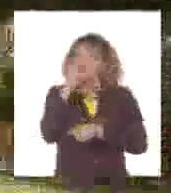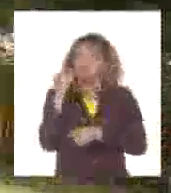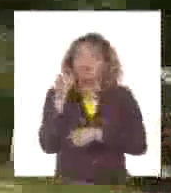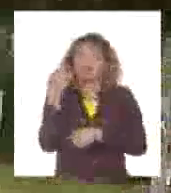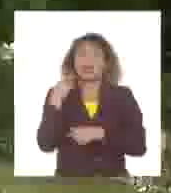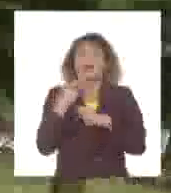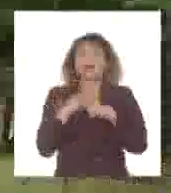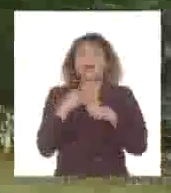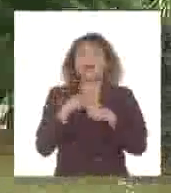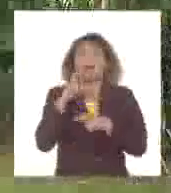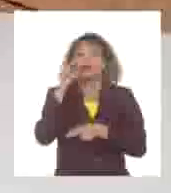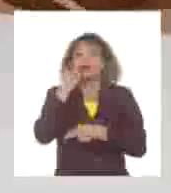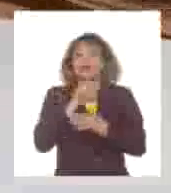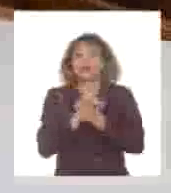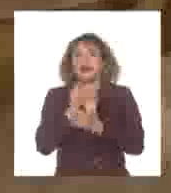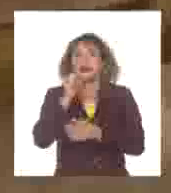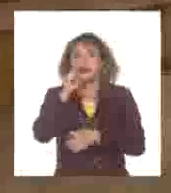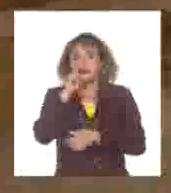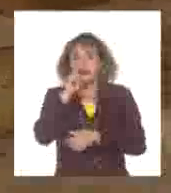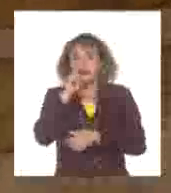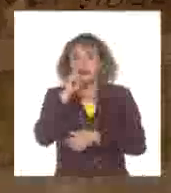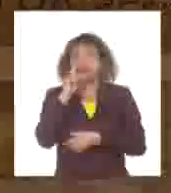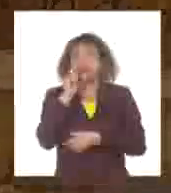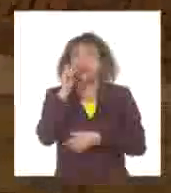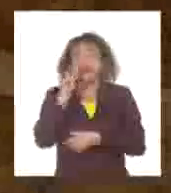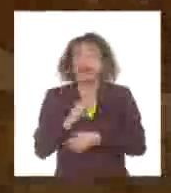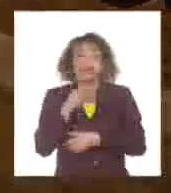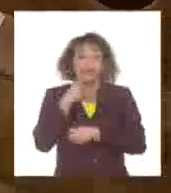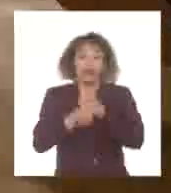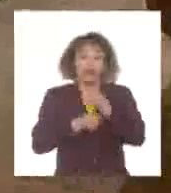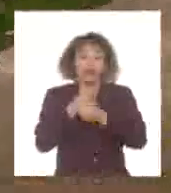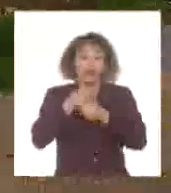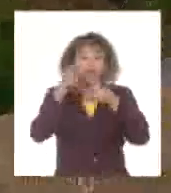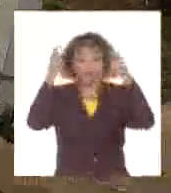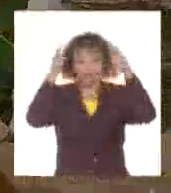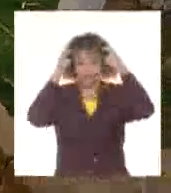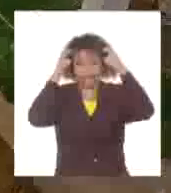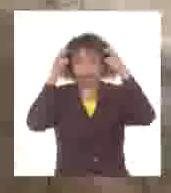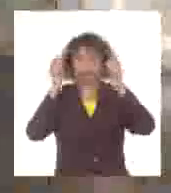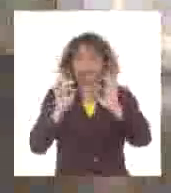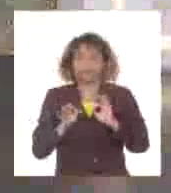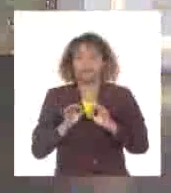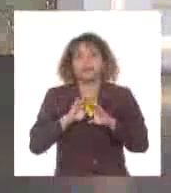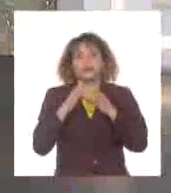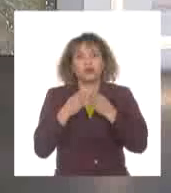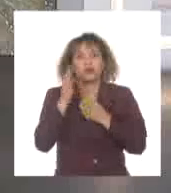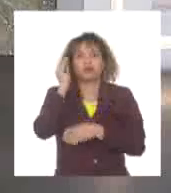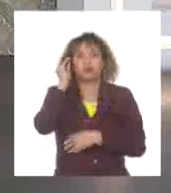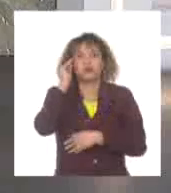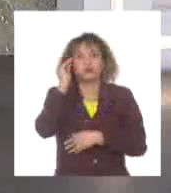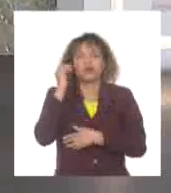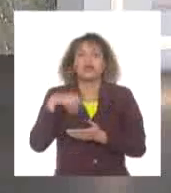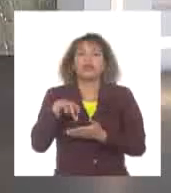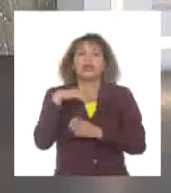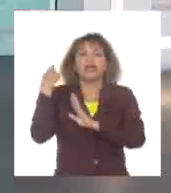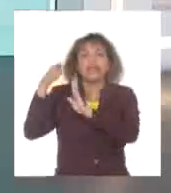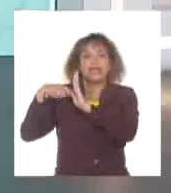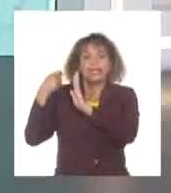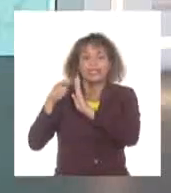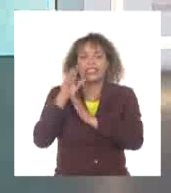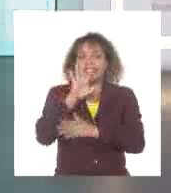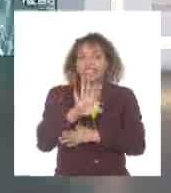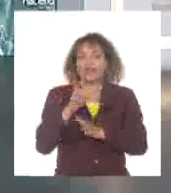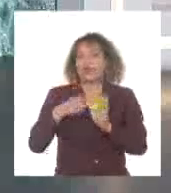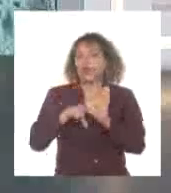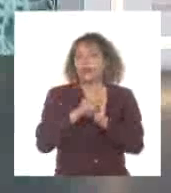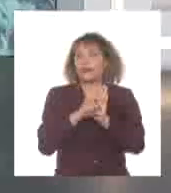el hombre de la cachucha, porque era la prenda que usaba sobre su cabeza. Todo eso lo aprendimos en esta serie que en 5 capítulos,